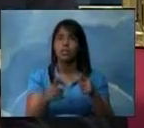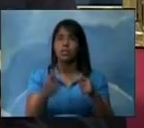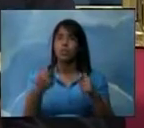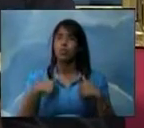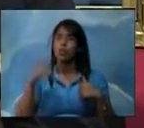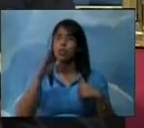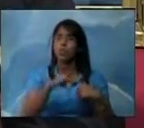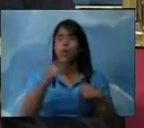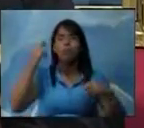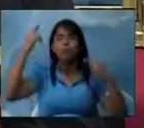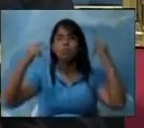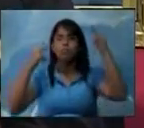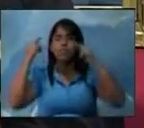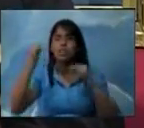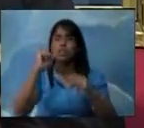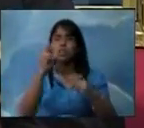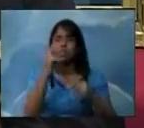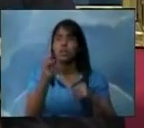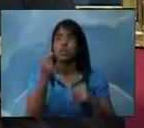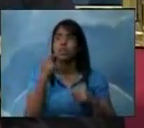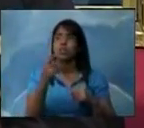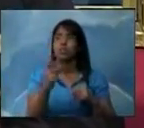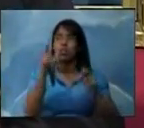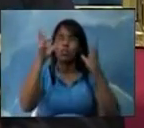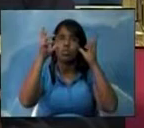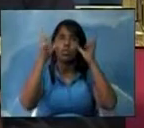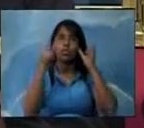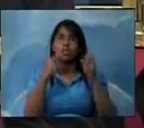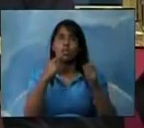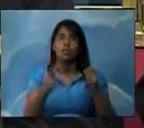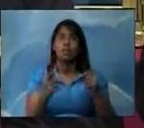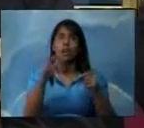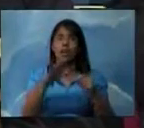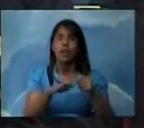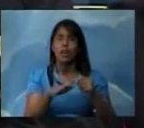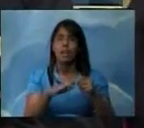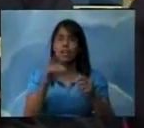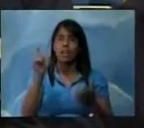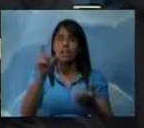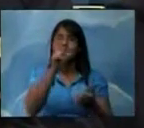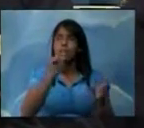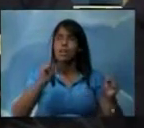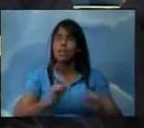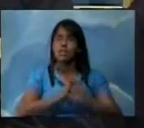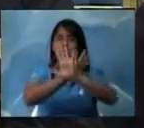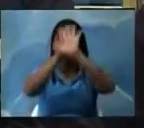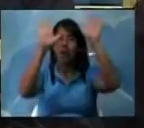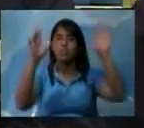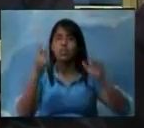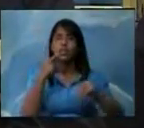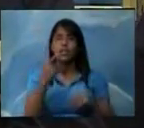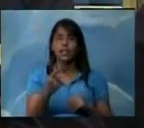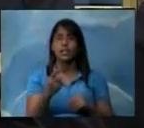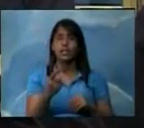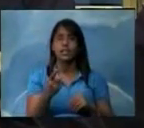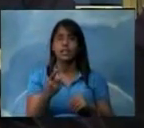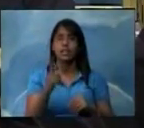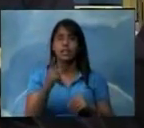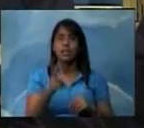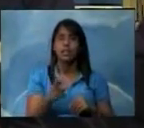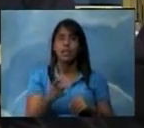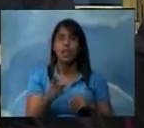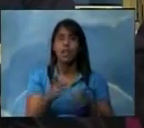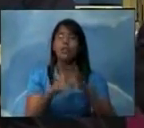Yo estaba reflexionando y mirando y oyendo esta enseñanza maravillosa, y